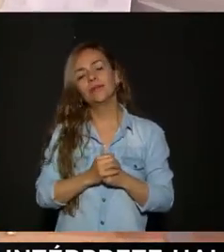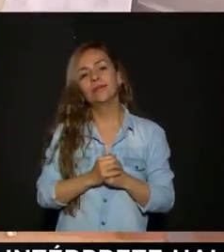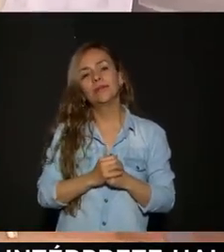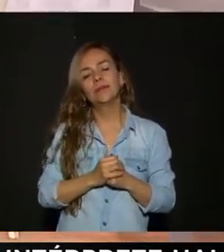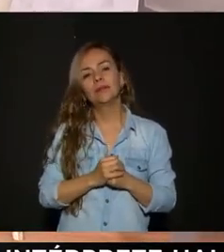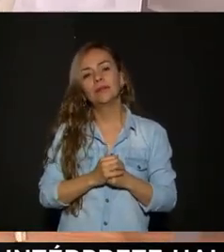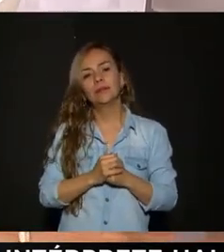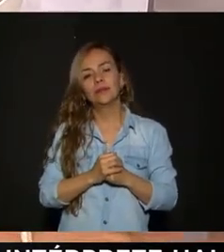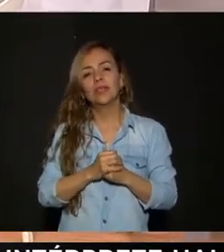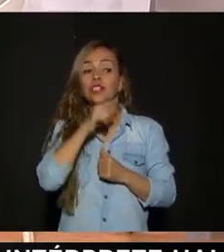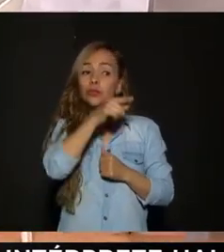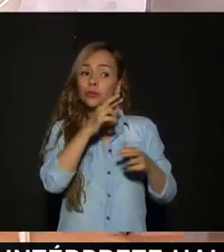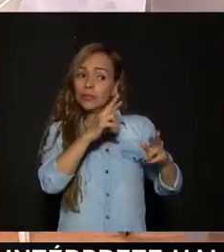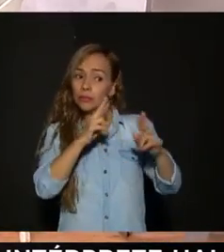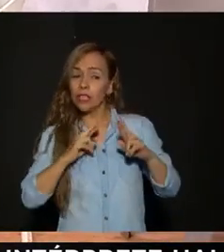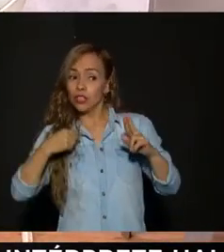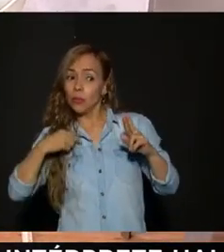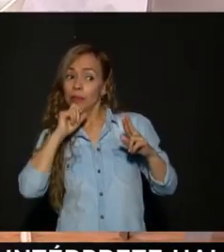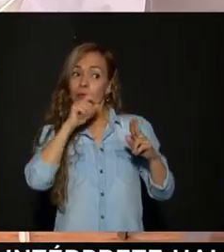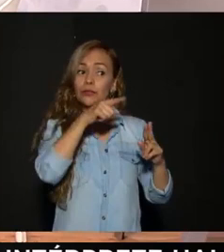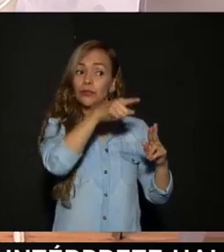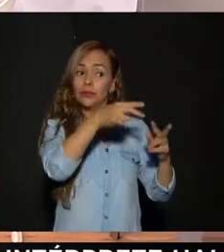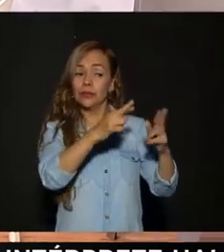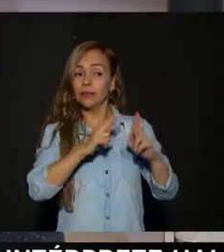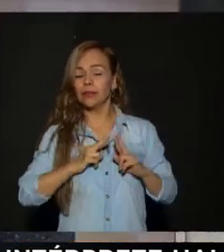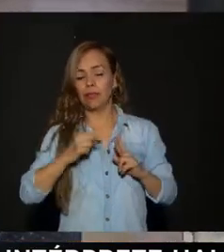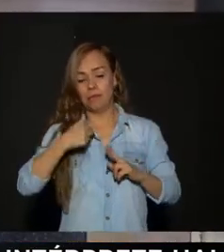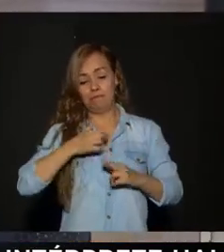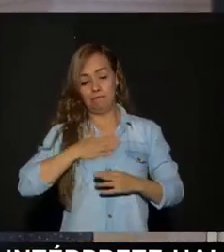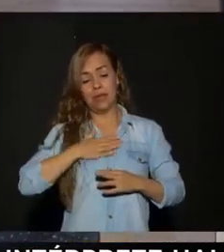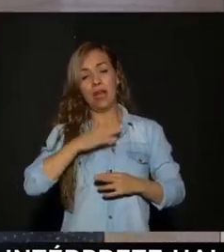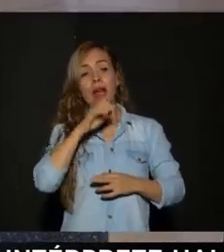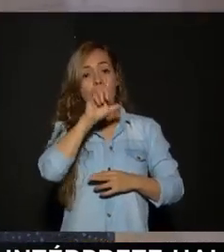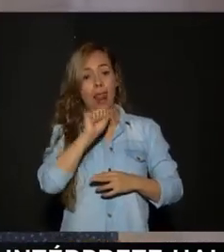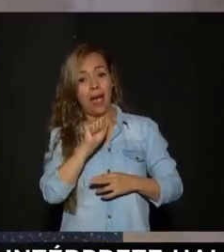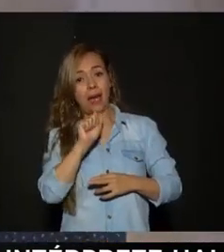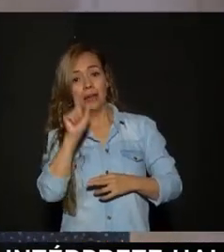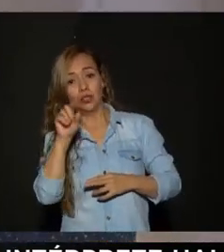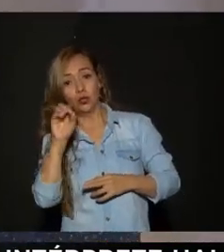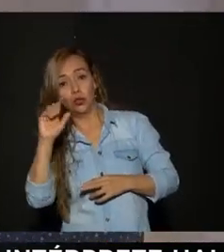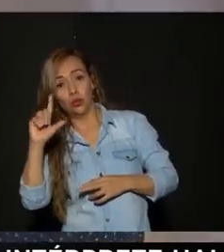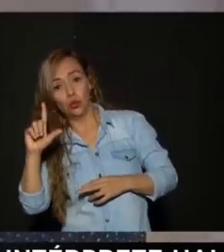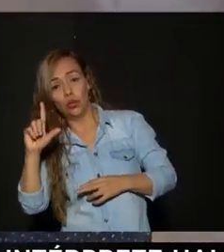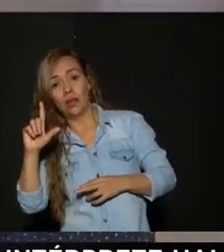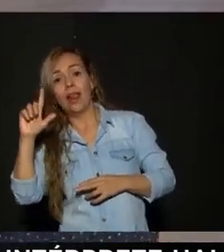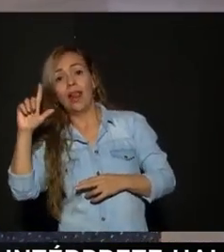recordar y tú vas a contestar tu parte. Listo. Entonces, la mía sería la, sol, la,